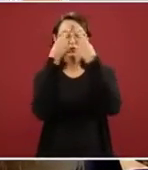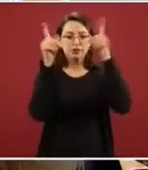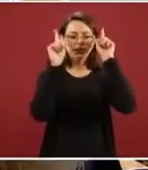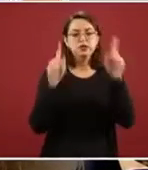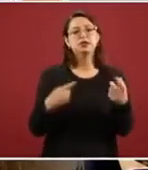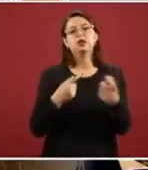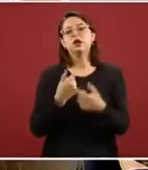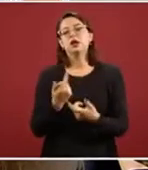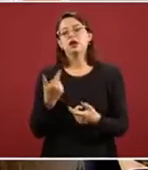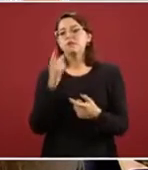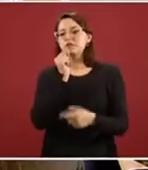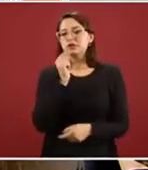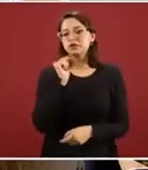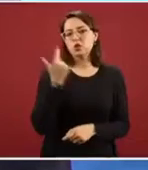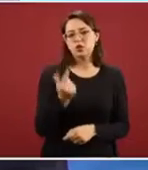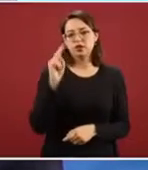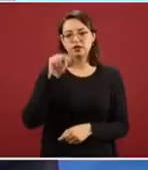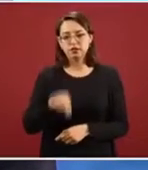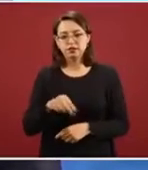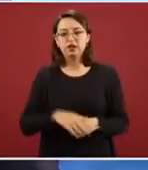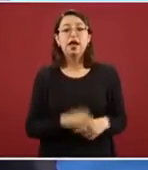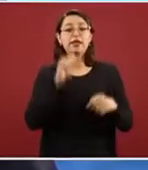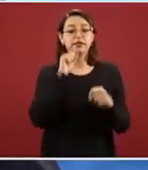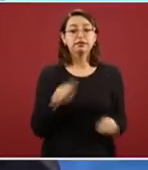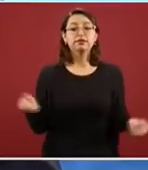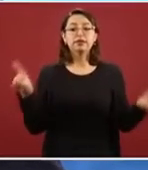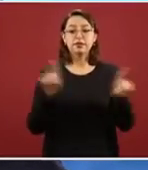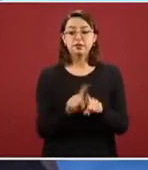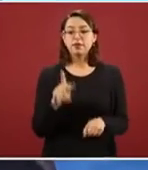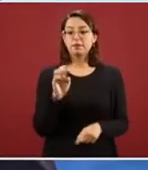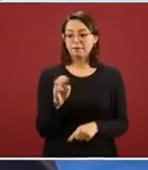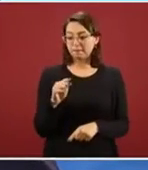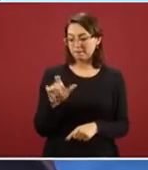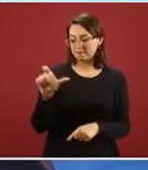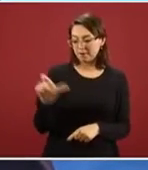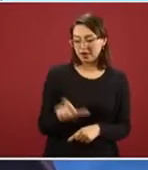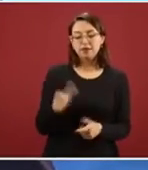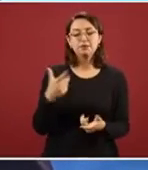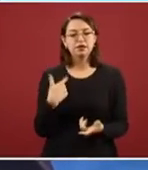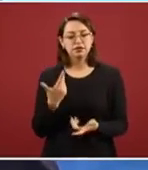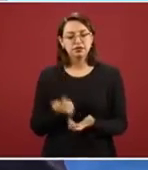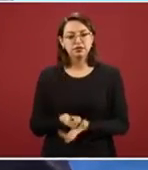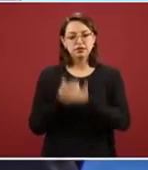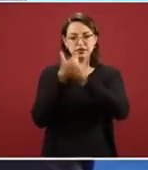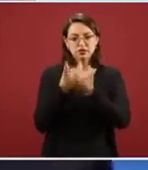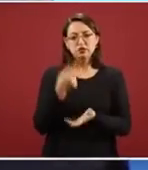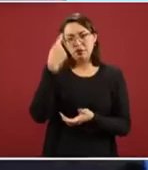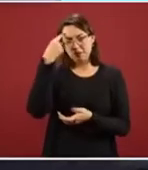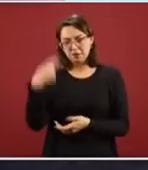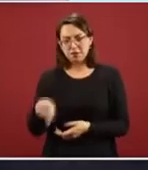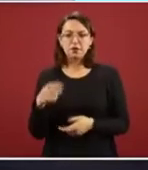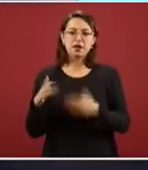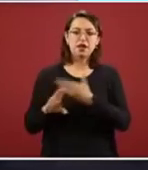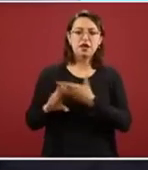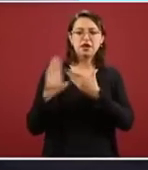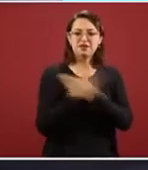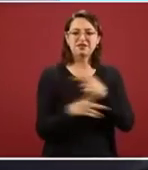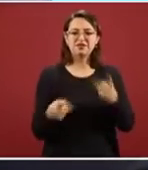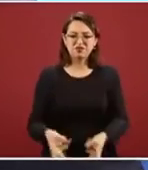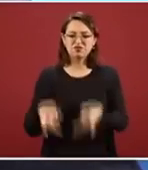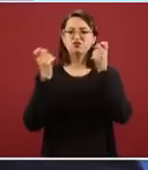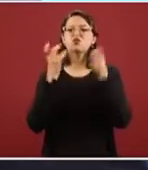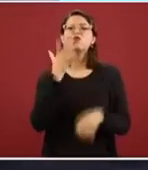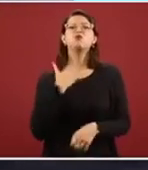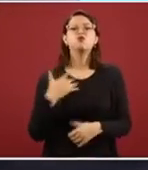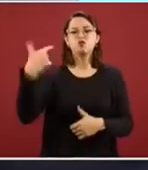Nacional. Acompañamos, por supuesto, también a Petróleos Mexicanos en esta lucha en contra del robo de combustible. Recordar que las